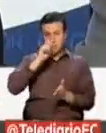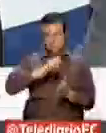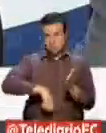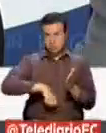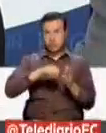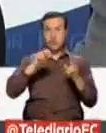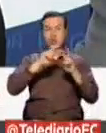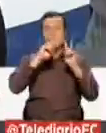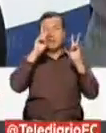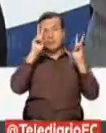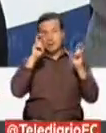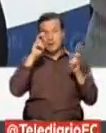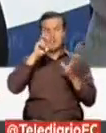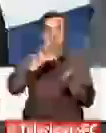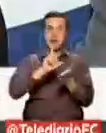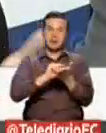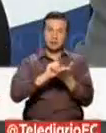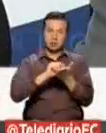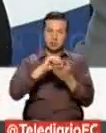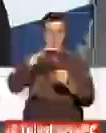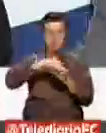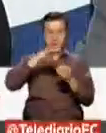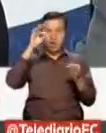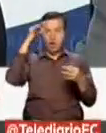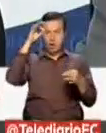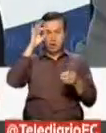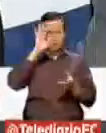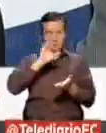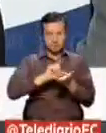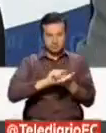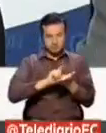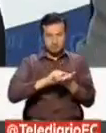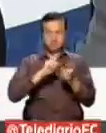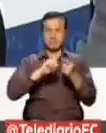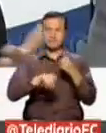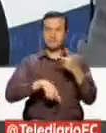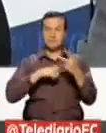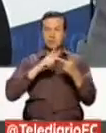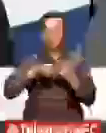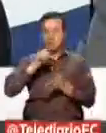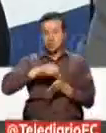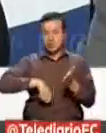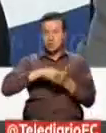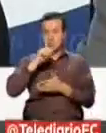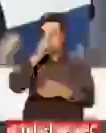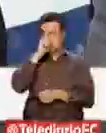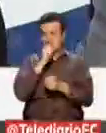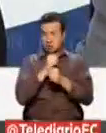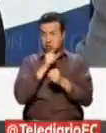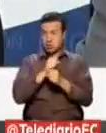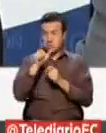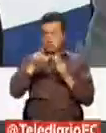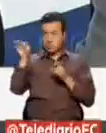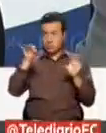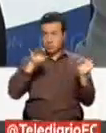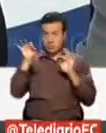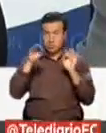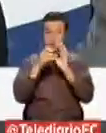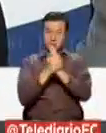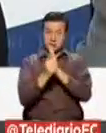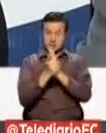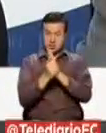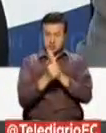la impresión de los documentos, papeletas electorales, contratación de personal para capacitación,